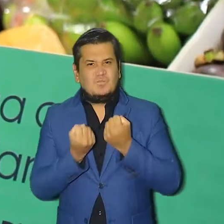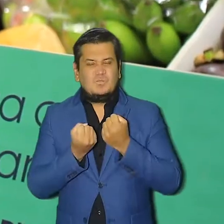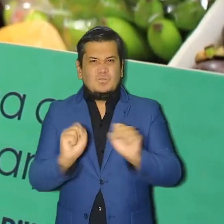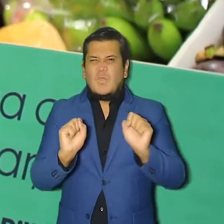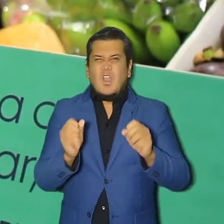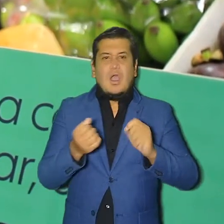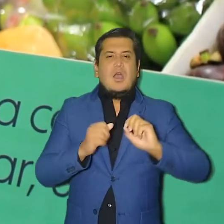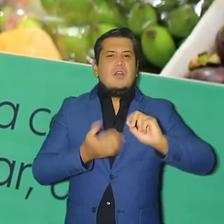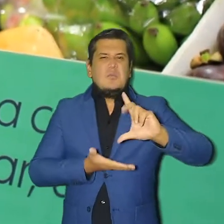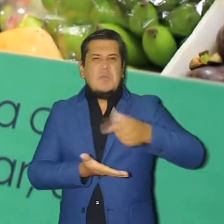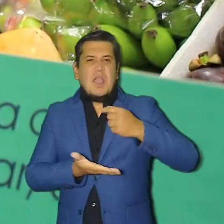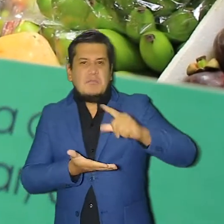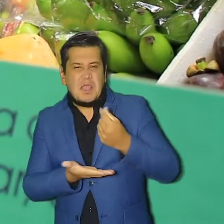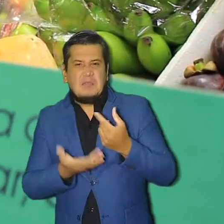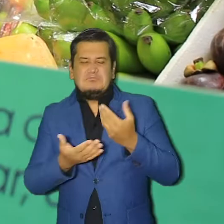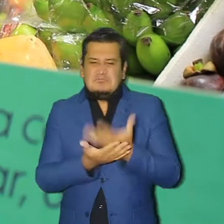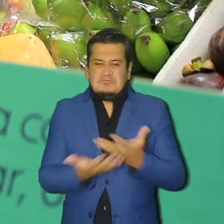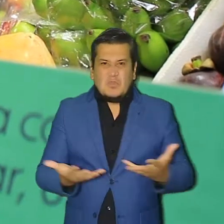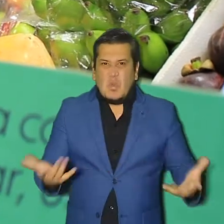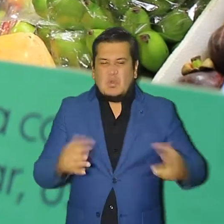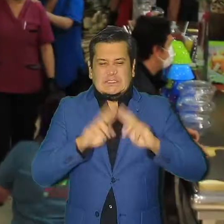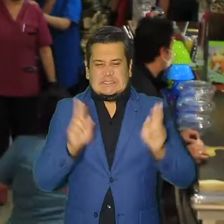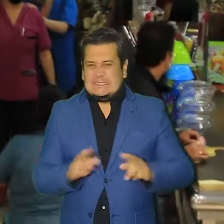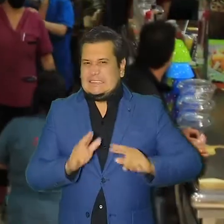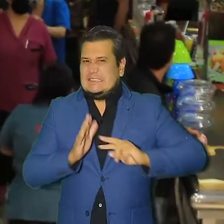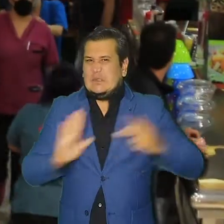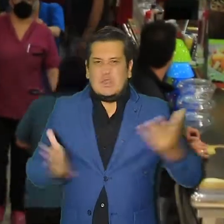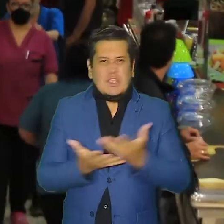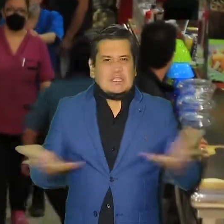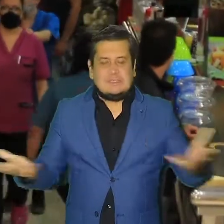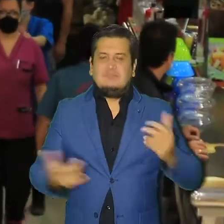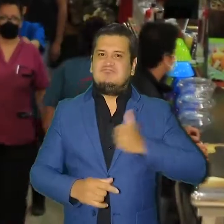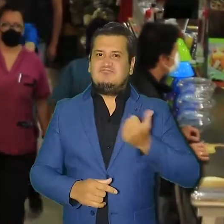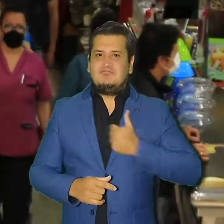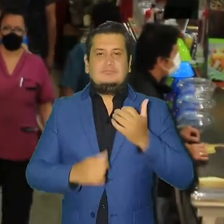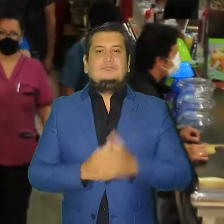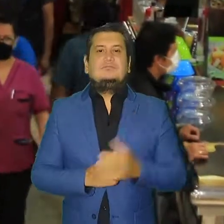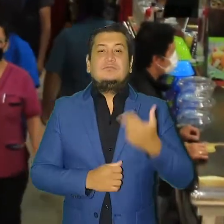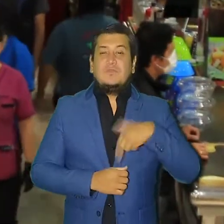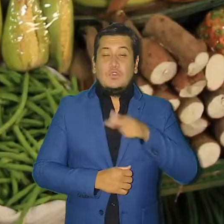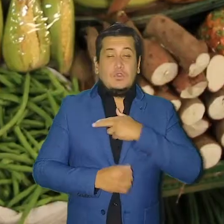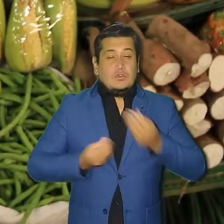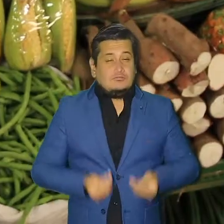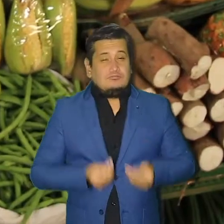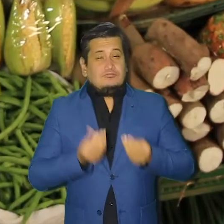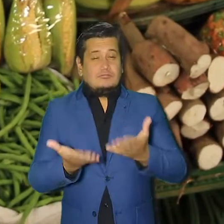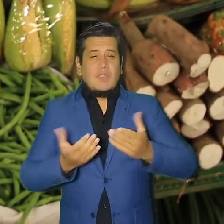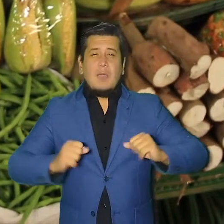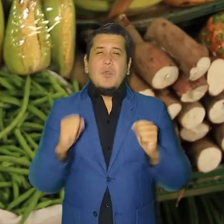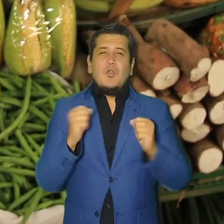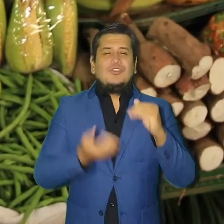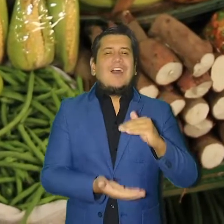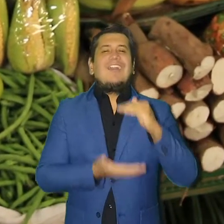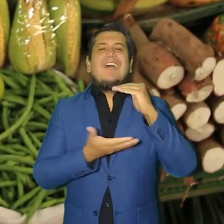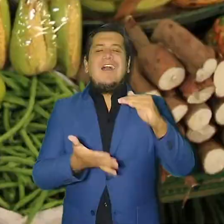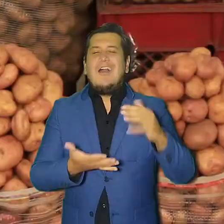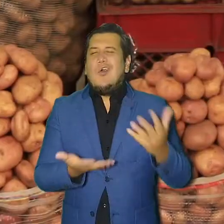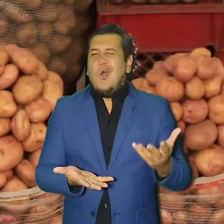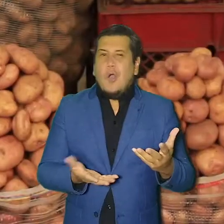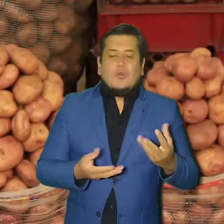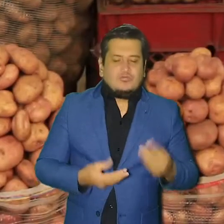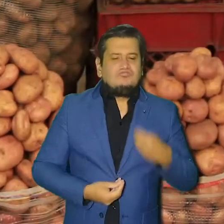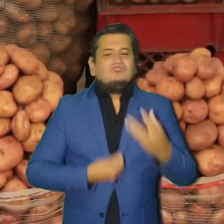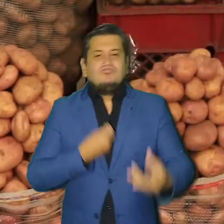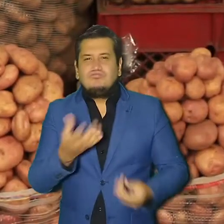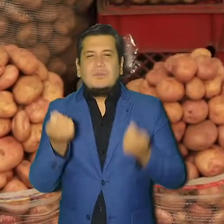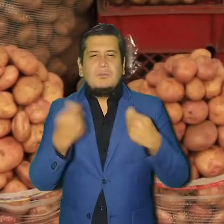de virtualidad y de contenido digital. El mejor regalo que le podemos dar a Bogotá es seguirle cumpliendo a nuestra ciudad con